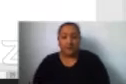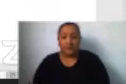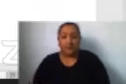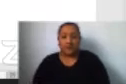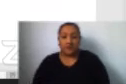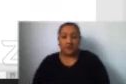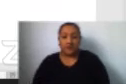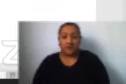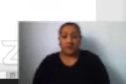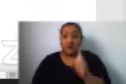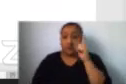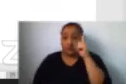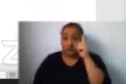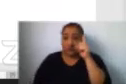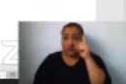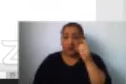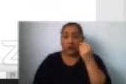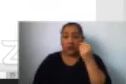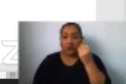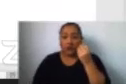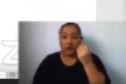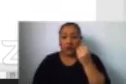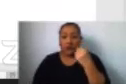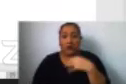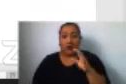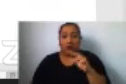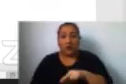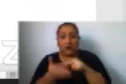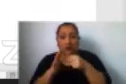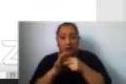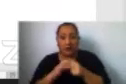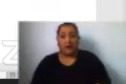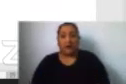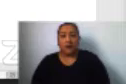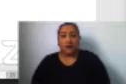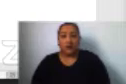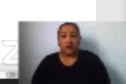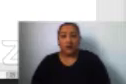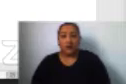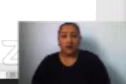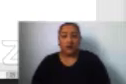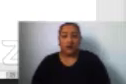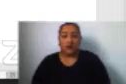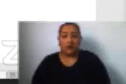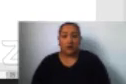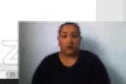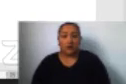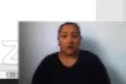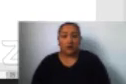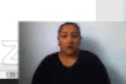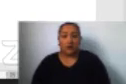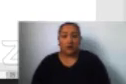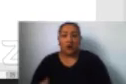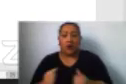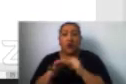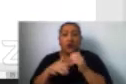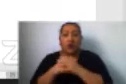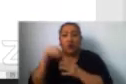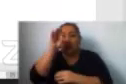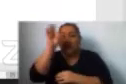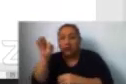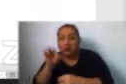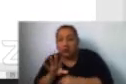En primer lugar, porque si solamente se basa las decisiones de gobierno en los promedios nacionales,